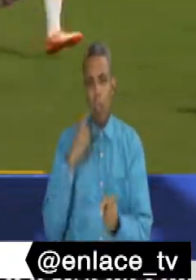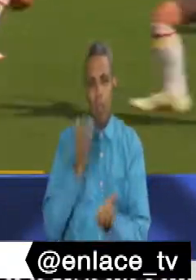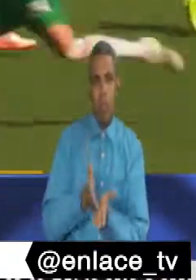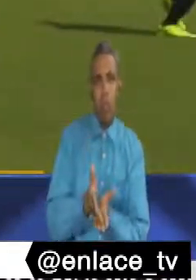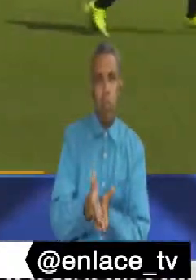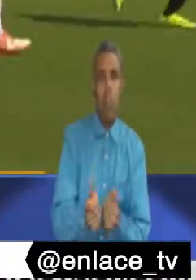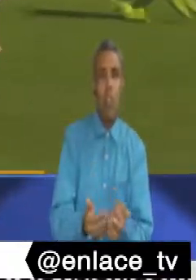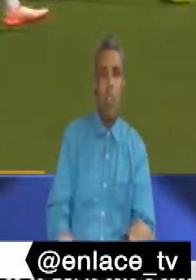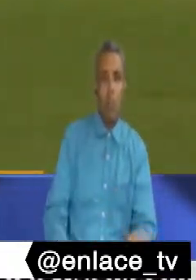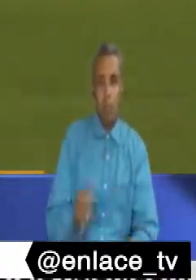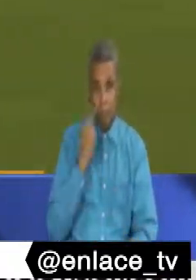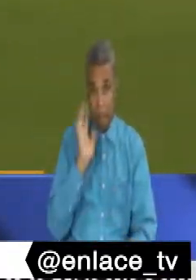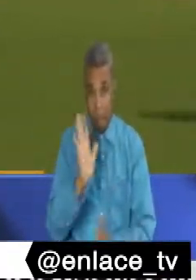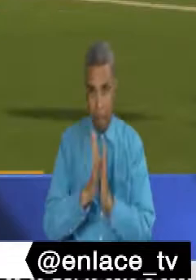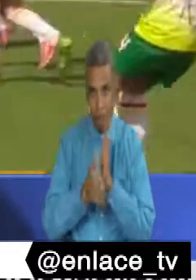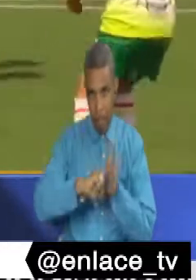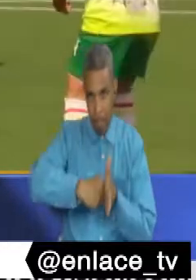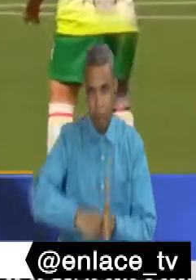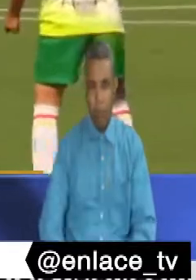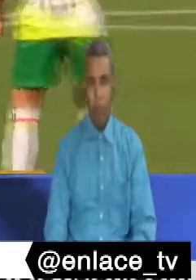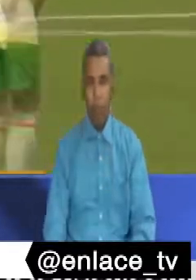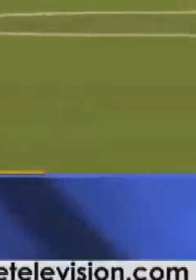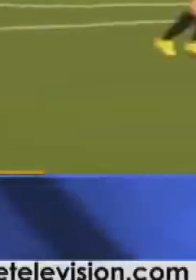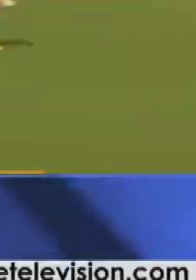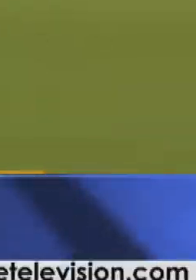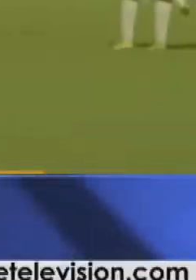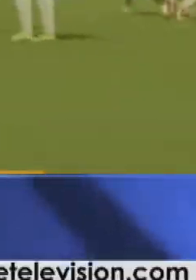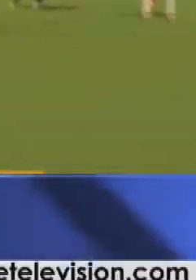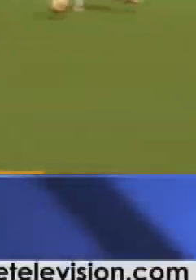adelanta en la ciudad.